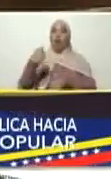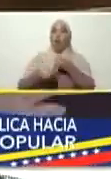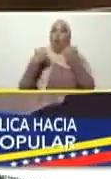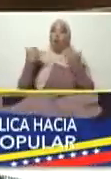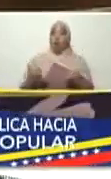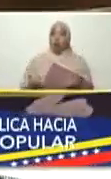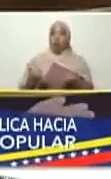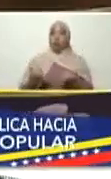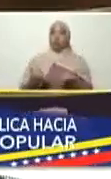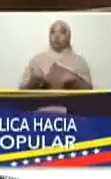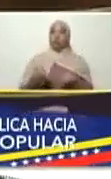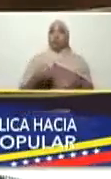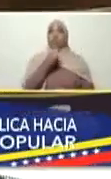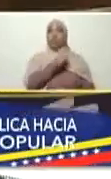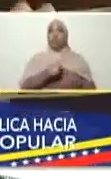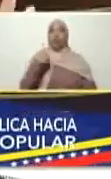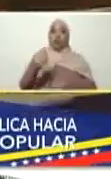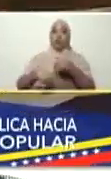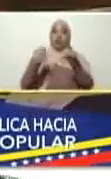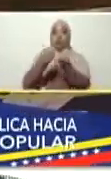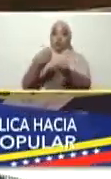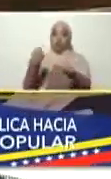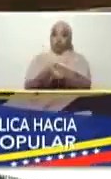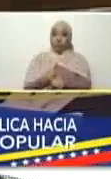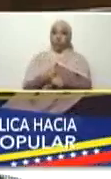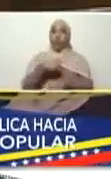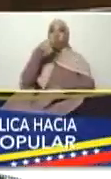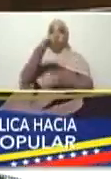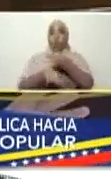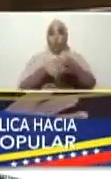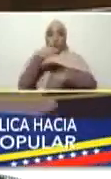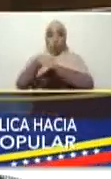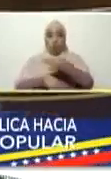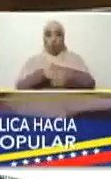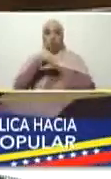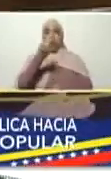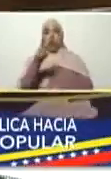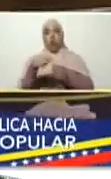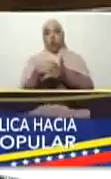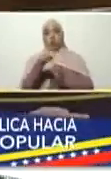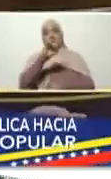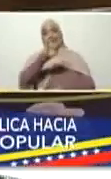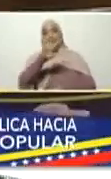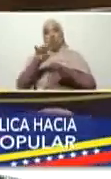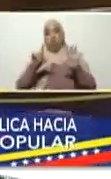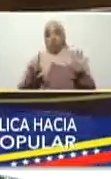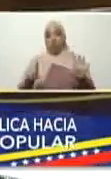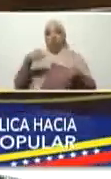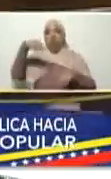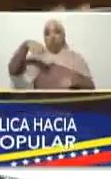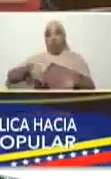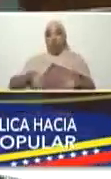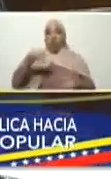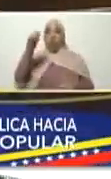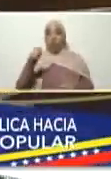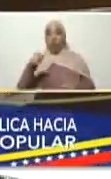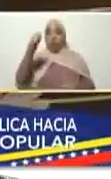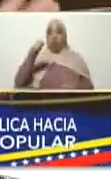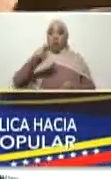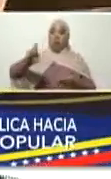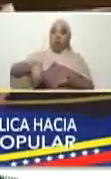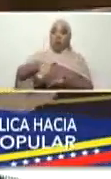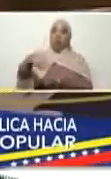De allí que, bueno, la metodología de despliegue cuenta con la Brigada 256 de todos nuestros diputados y diputadas en la Asamblea,